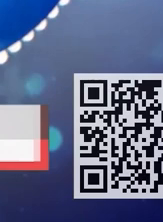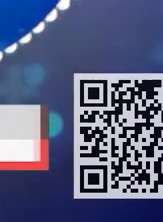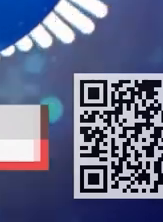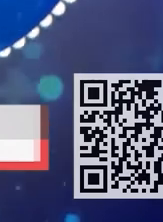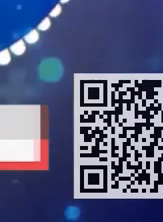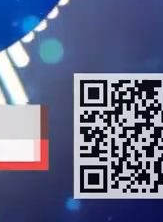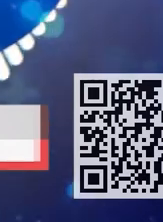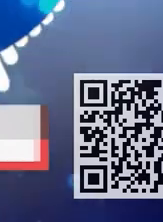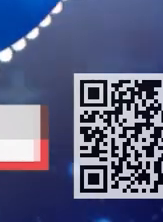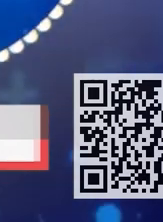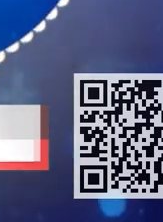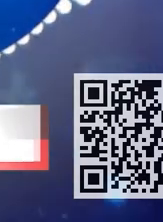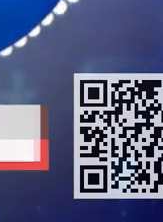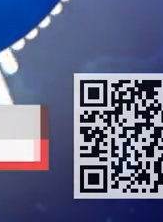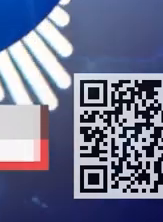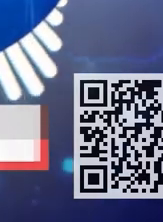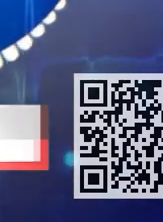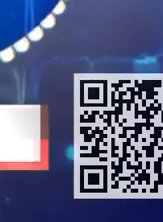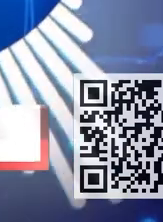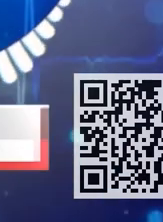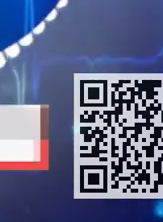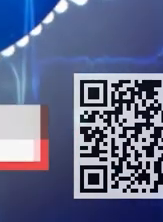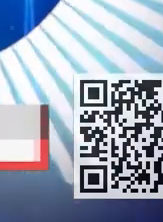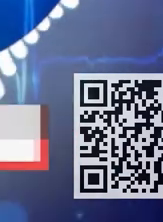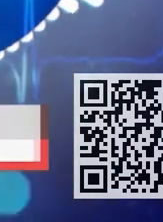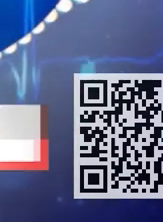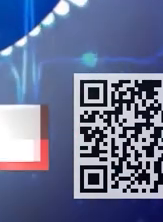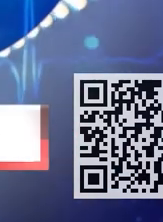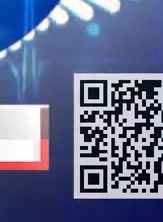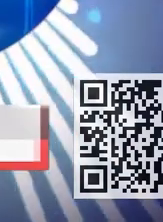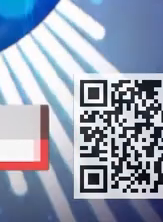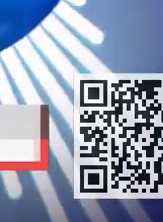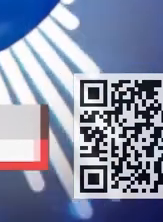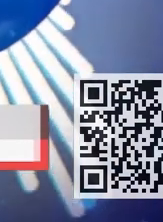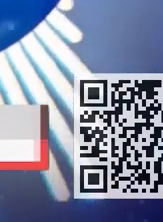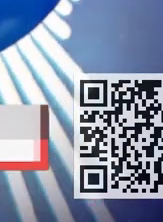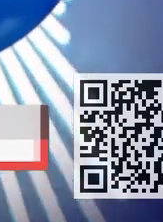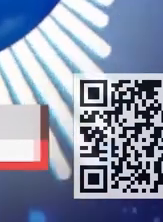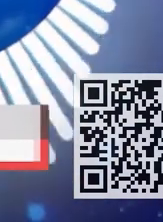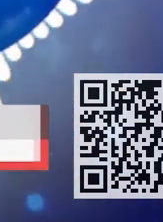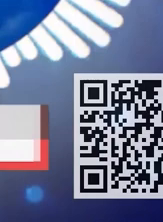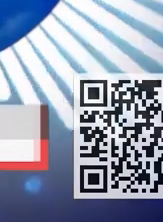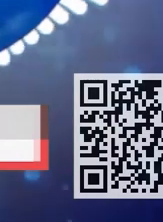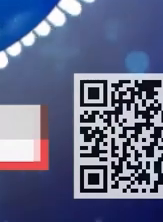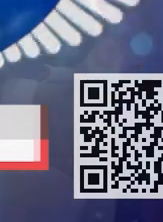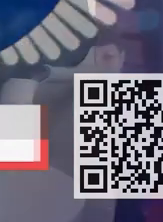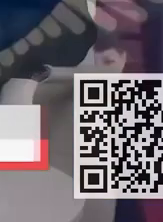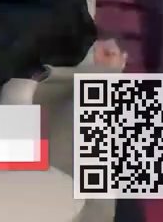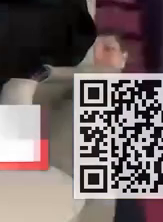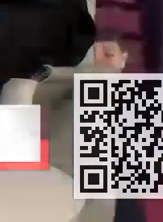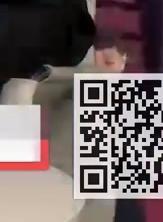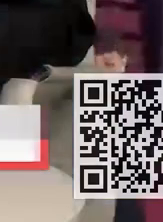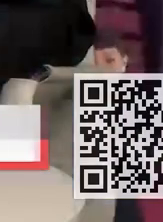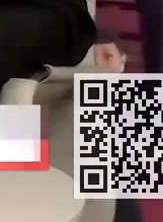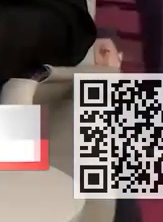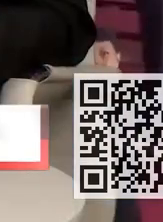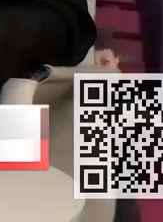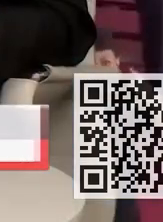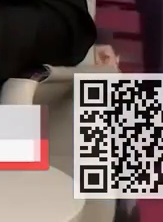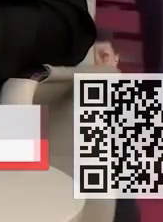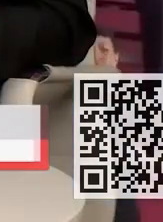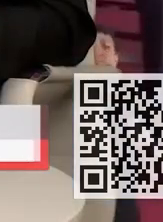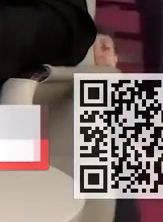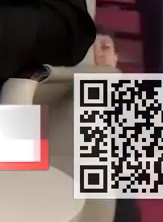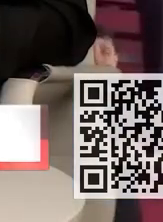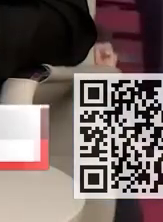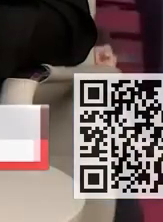no vemos en el corto plazo que sea una imagen que empiece a subir, ¿no? Cuando los que hacemos política decimos tiene un costo